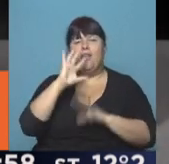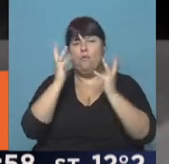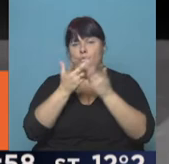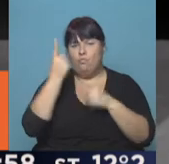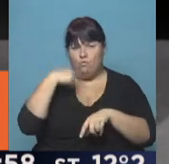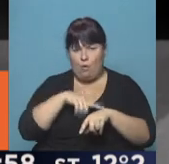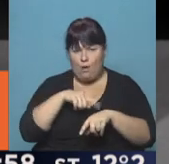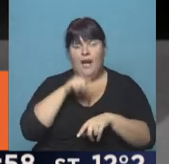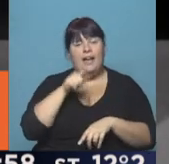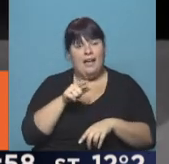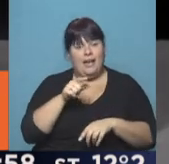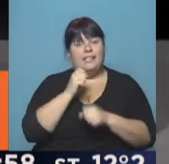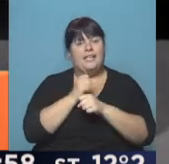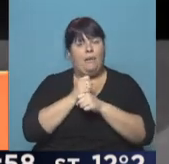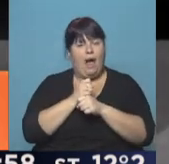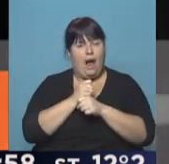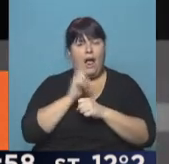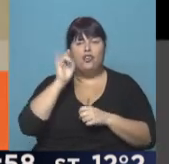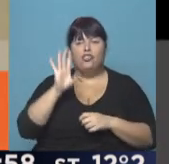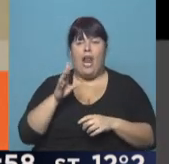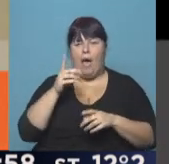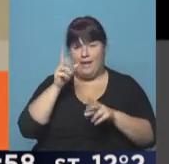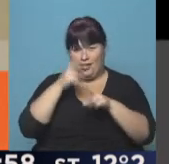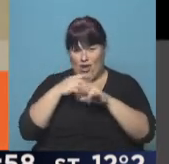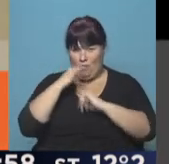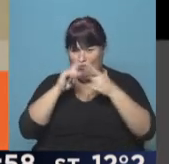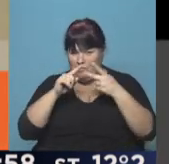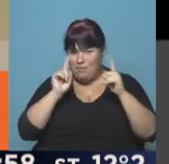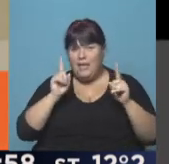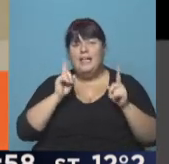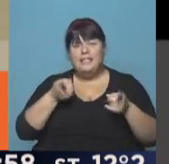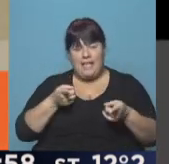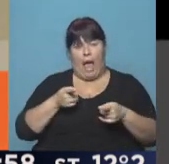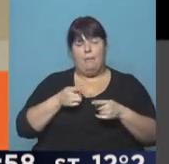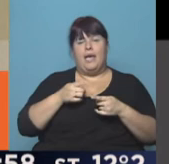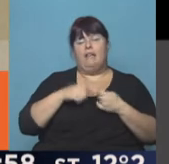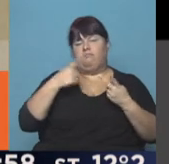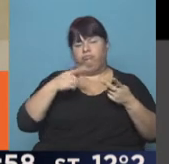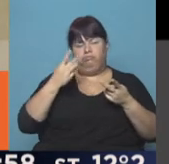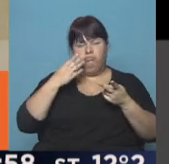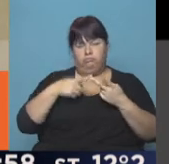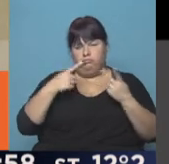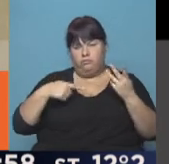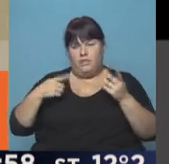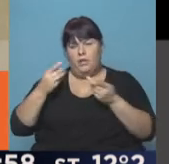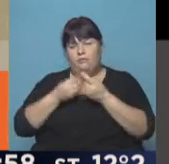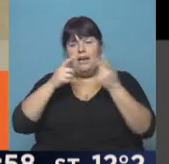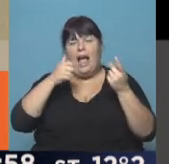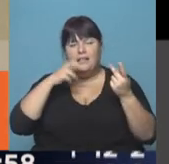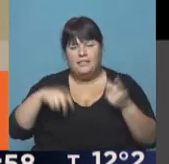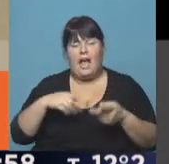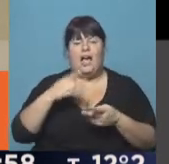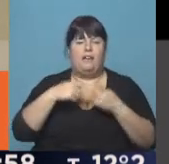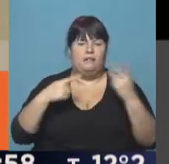ella trabajó no solamente con los nombres que ya hemos dicho sino además con un ingeniero antonio ni con él y a casa ni con the